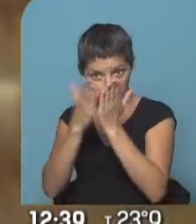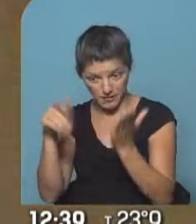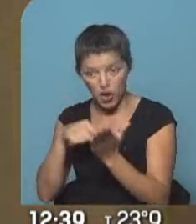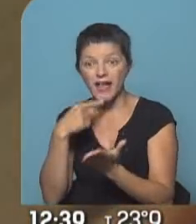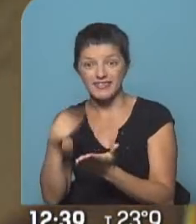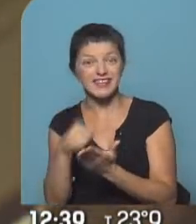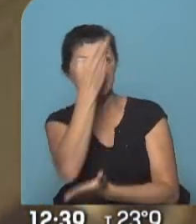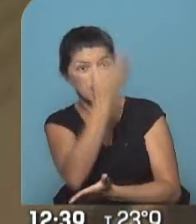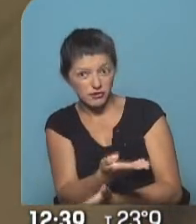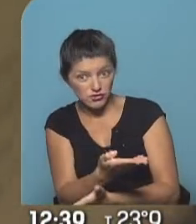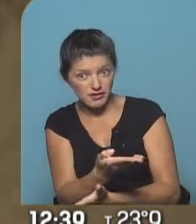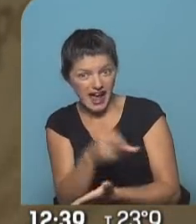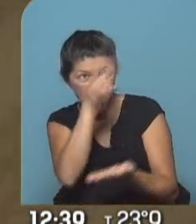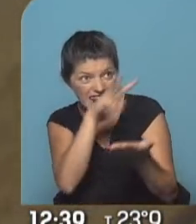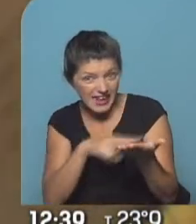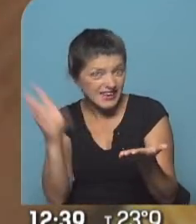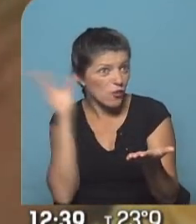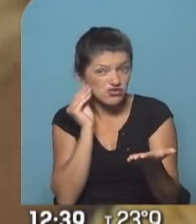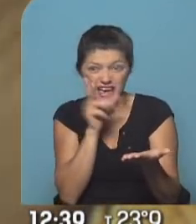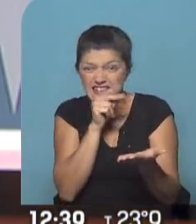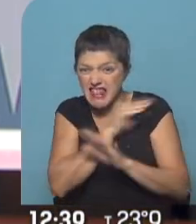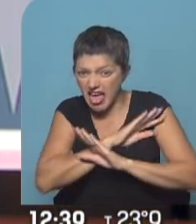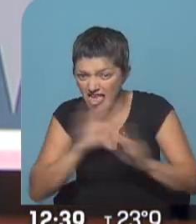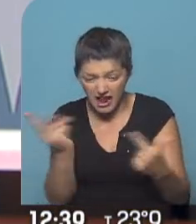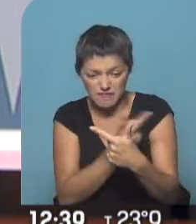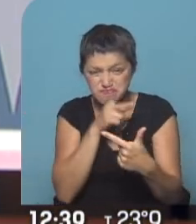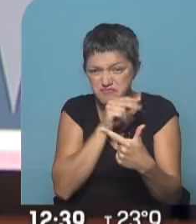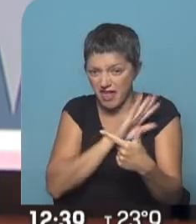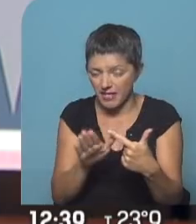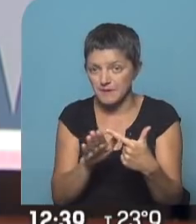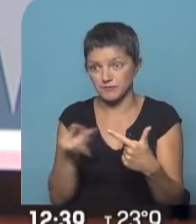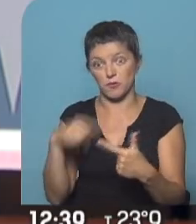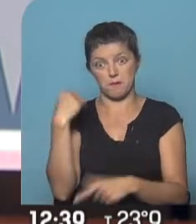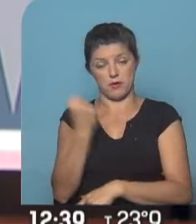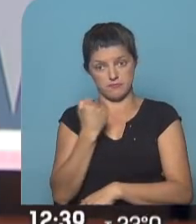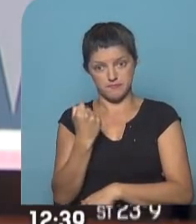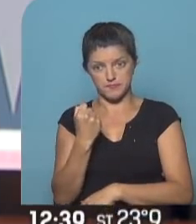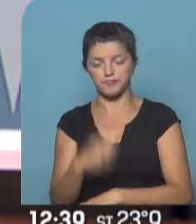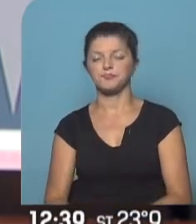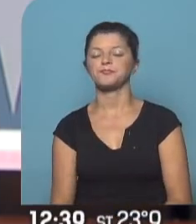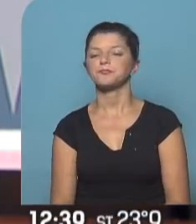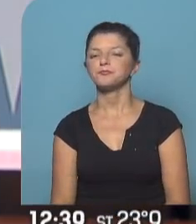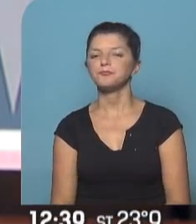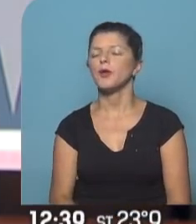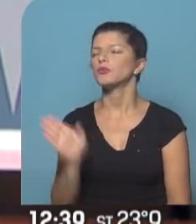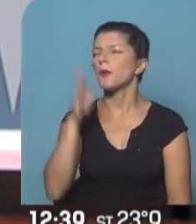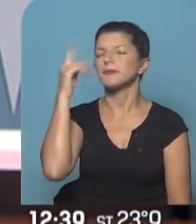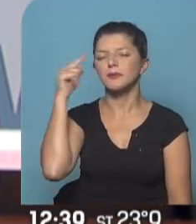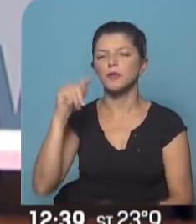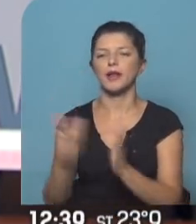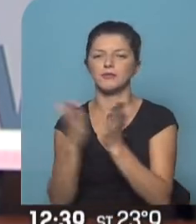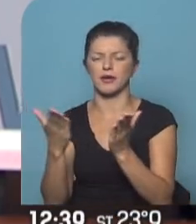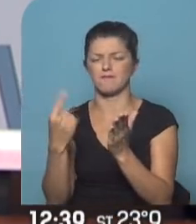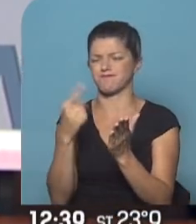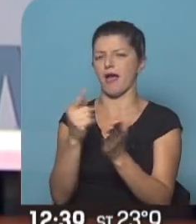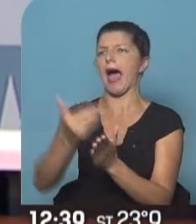hombre no lee ni escucha. Sí. Ahí lo que me parece, digo, una primera cuestión en relación a este libro, uno se pregunta qué raro que no haya aparecido antes,